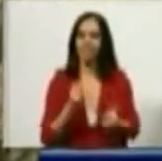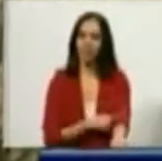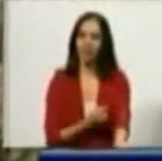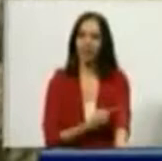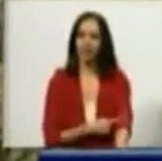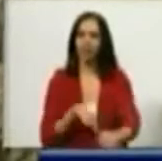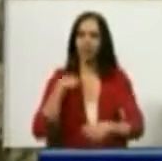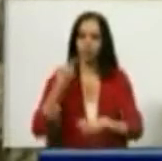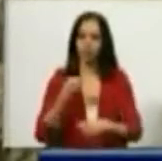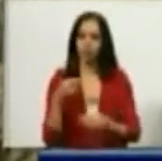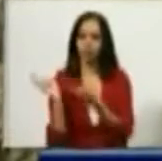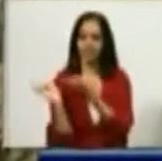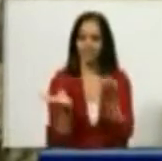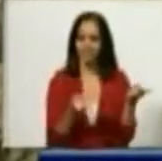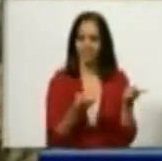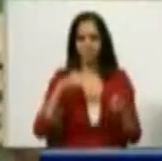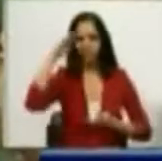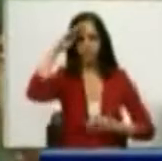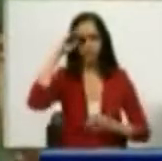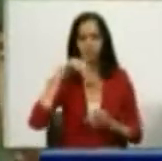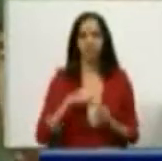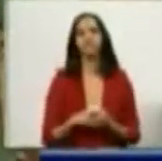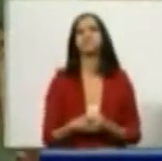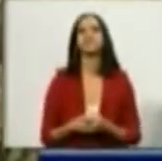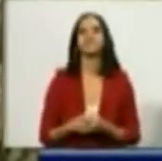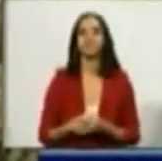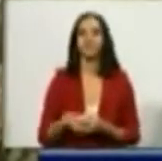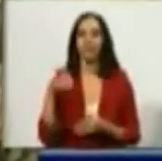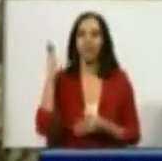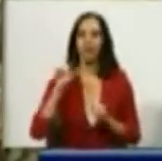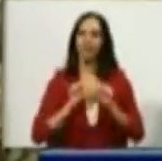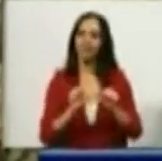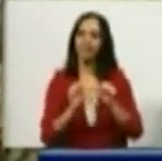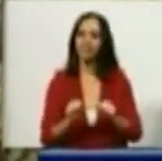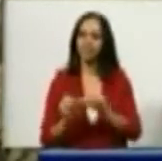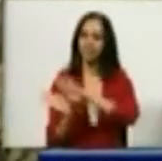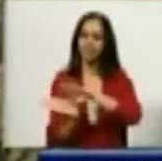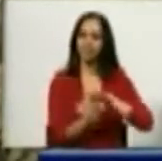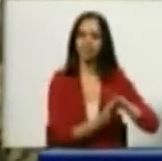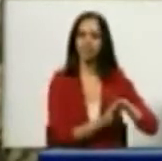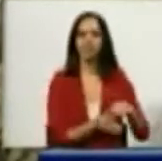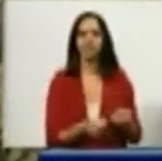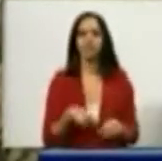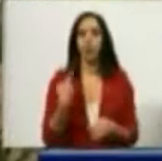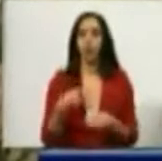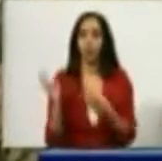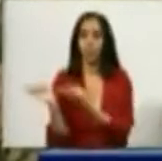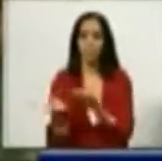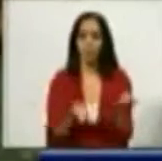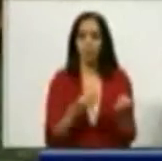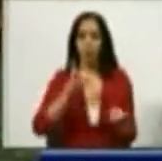García Zambrano Ramón la patria sigue contra almirante